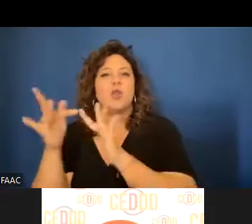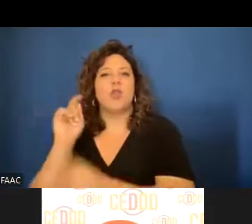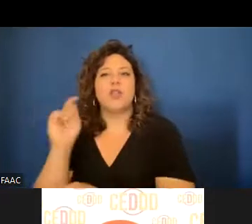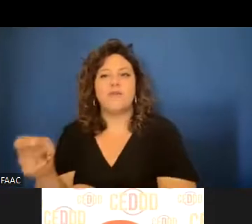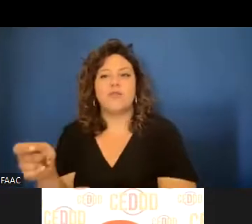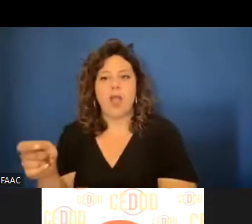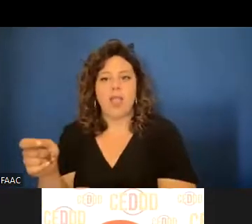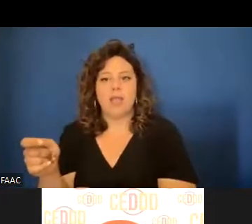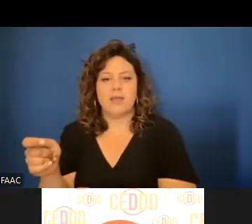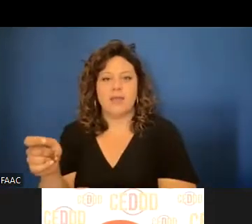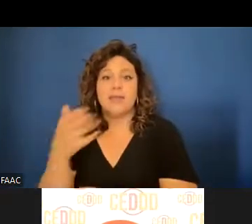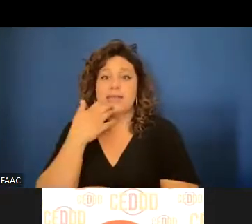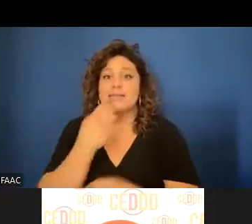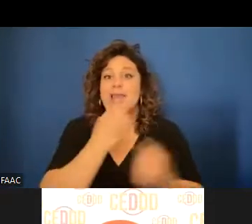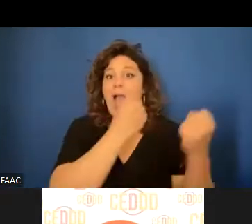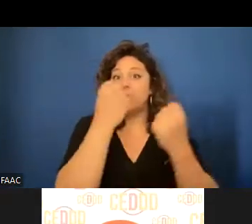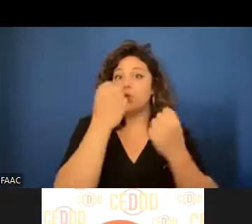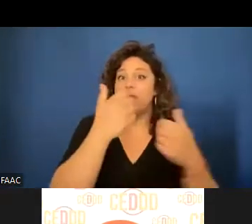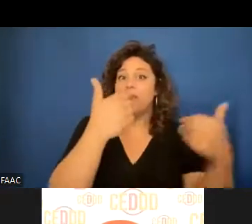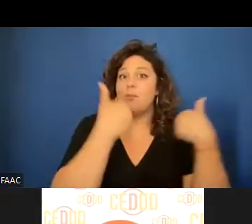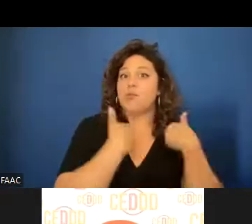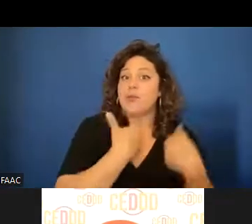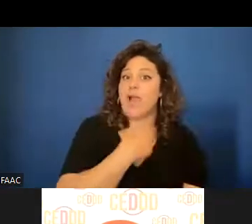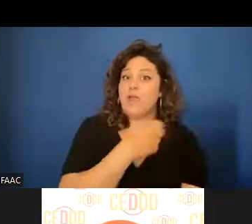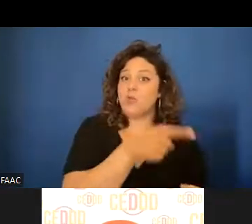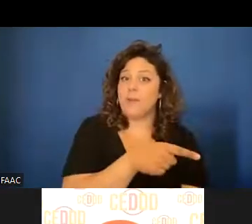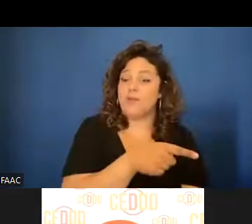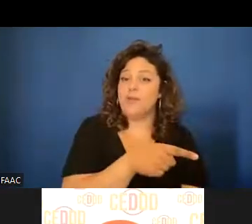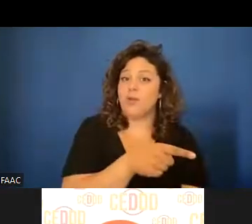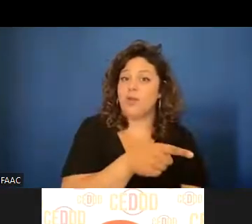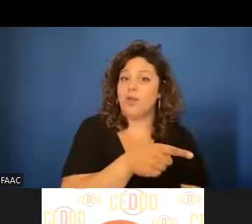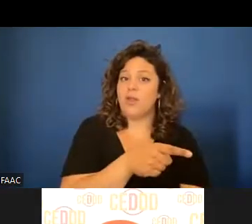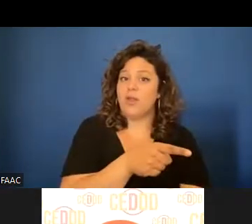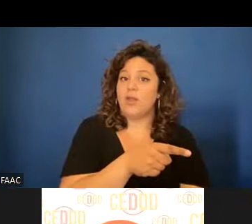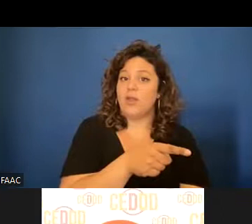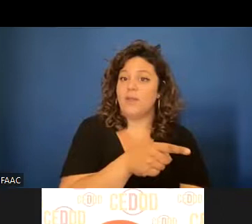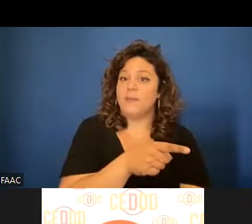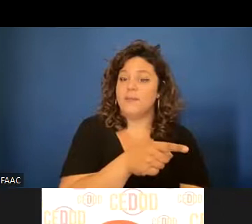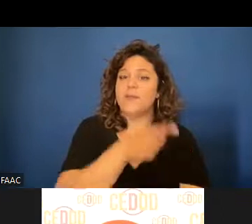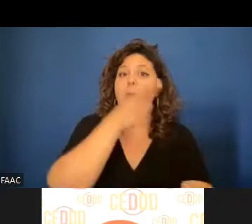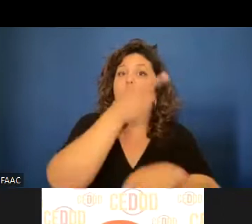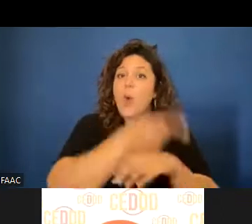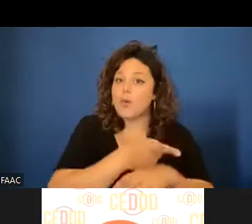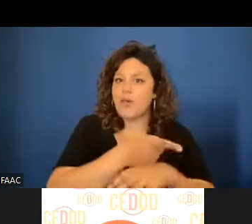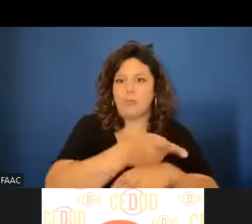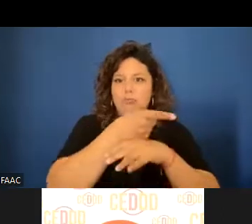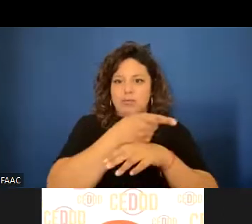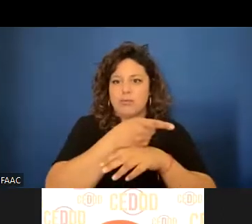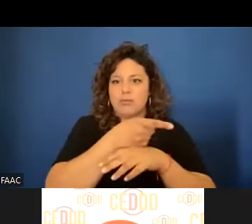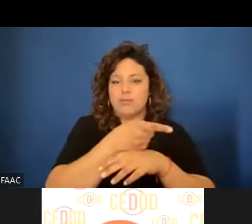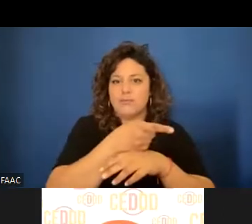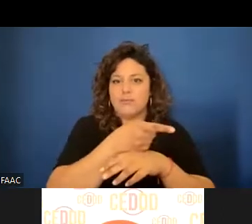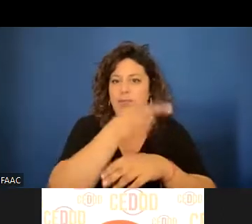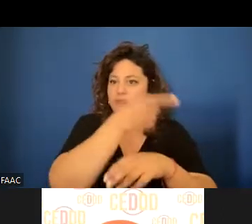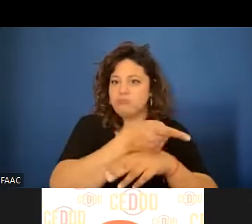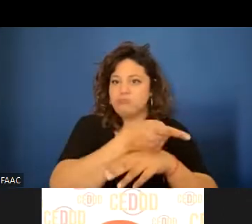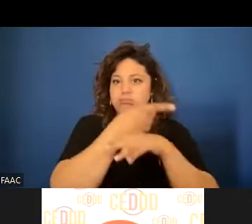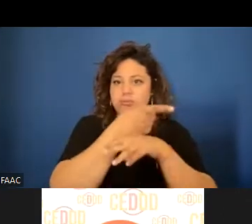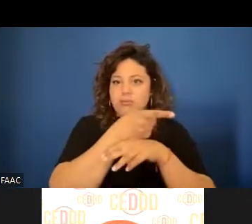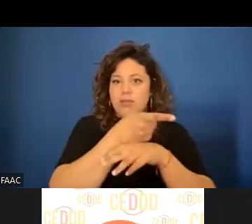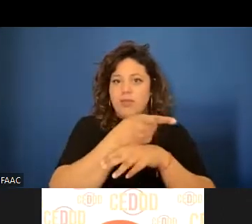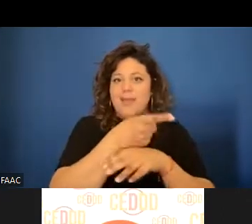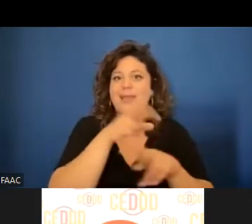la repercusión, no lo haría. Ya te digo yo que estoy casi convencido que no haría ese